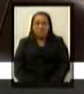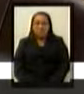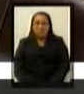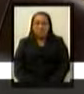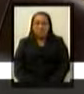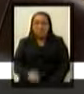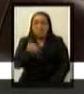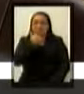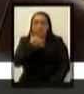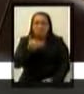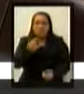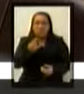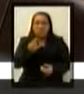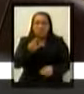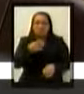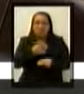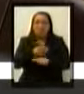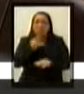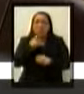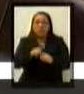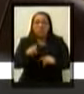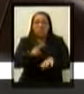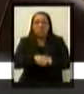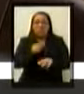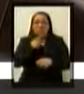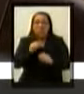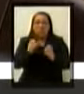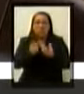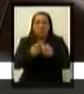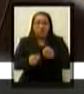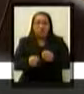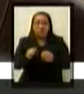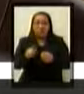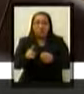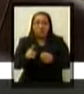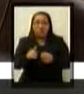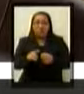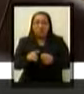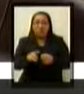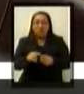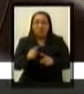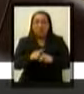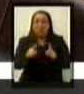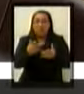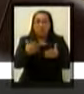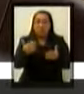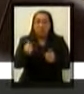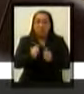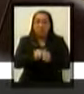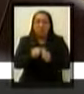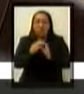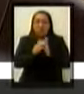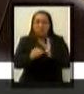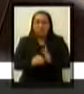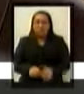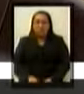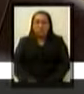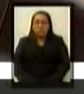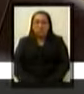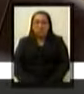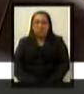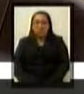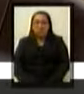hoy es una contravención a la práctica parlamentaria y una contravención a la Constitución.